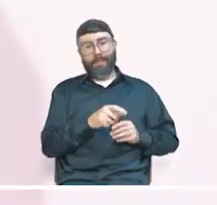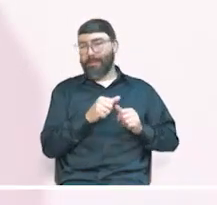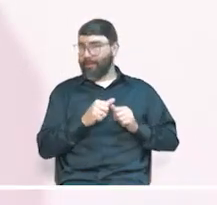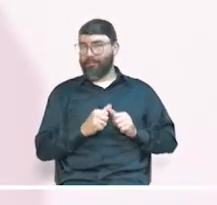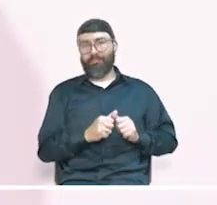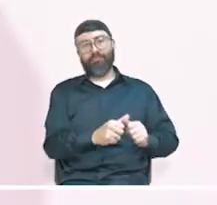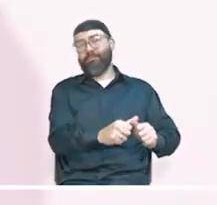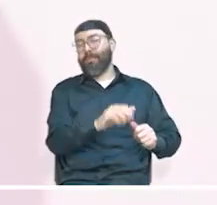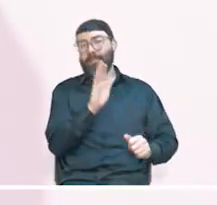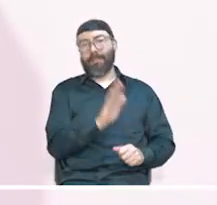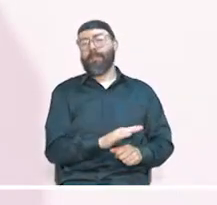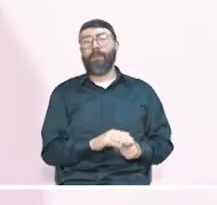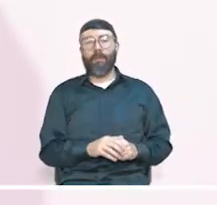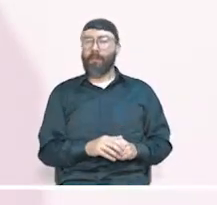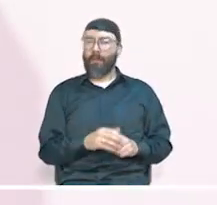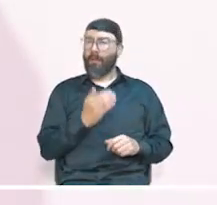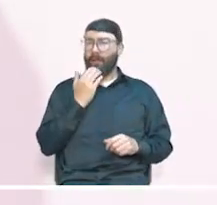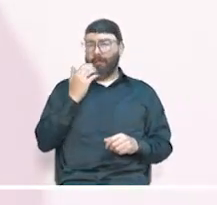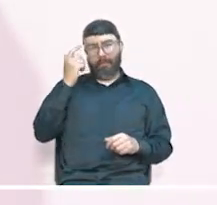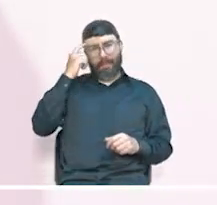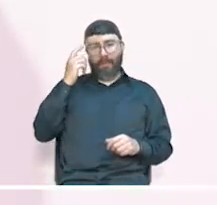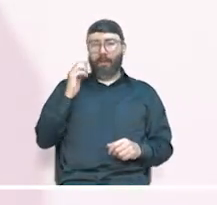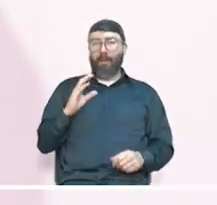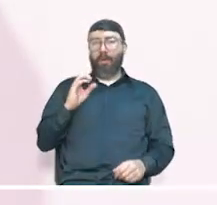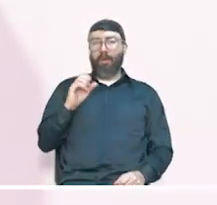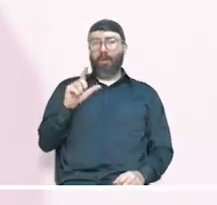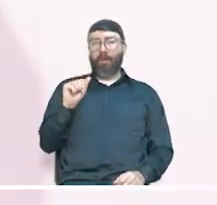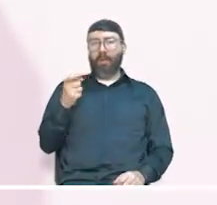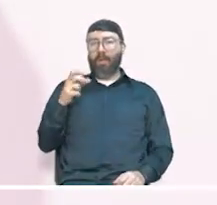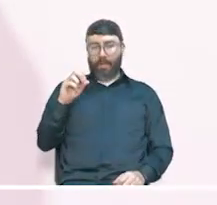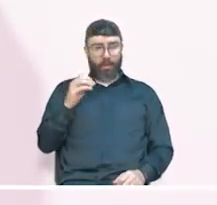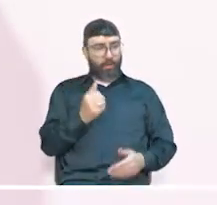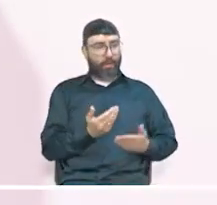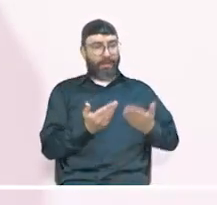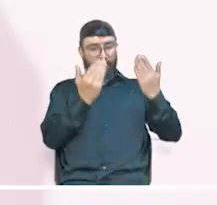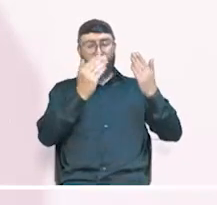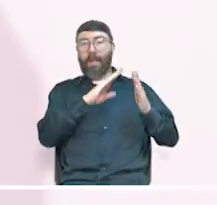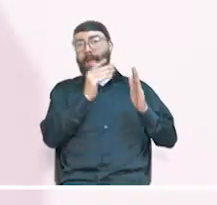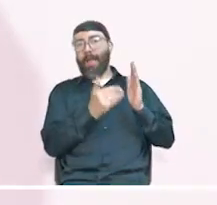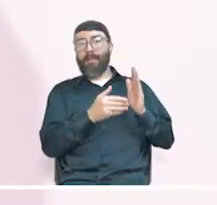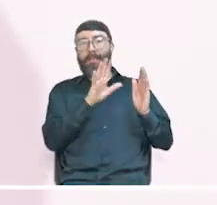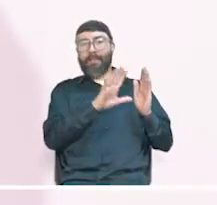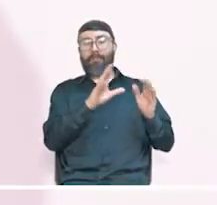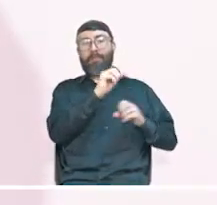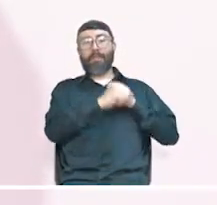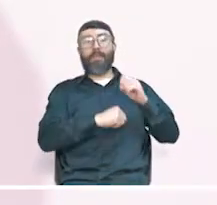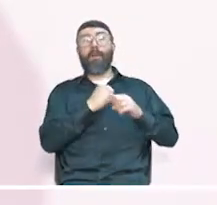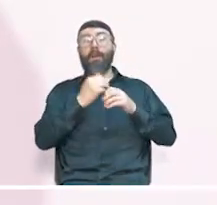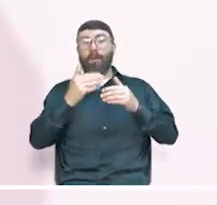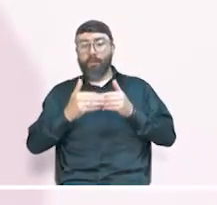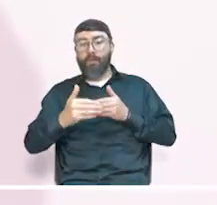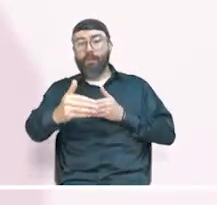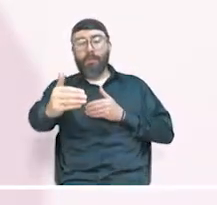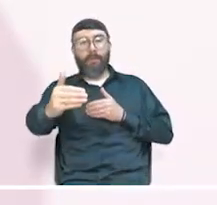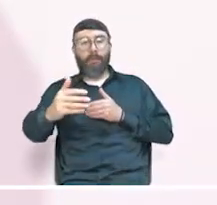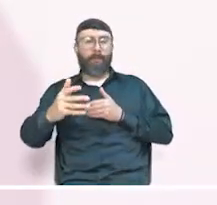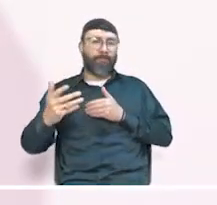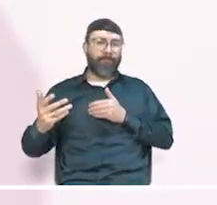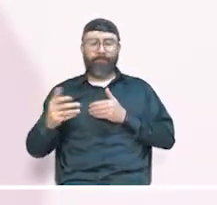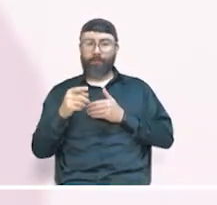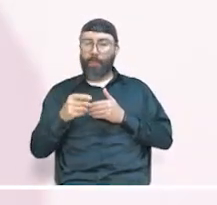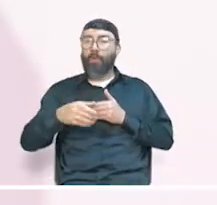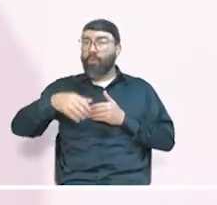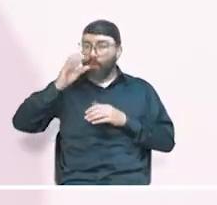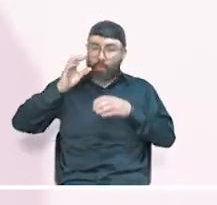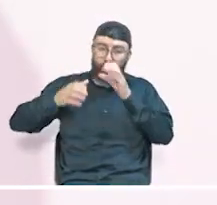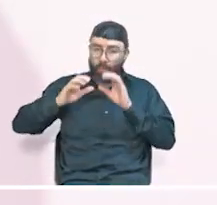perderlo. Por eso el colágeno, pues en mi concepto, funciona muy bien hasta más o menos hasta los 55 años, de ahí para allá de pronto ya deja de ser un poquito tan efectivo a